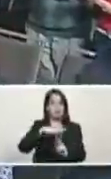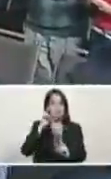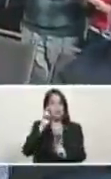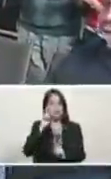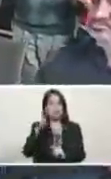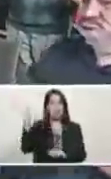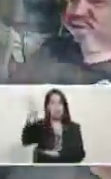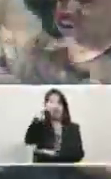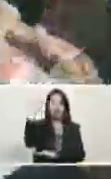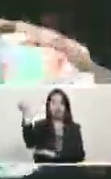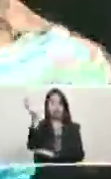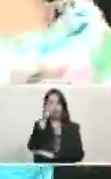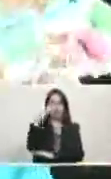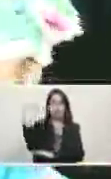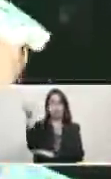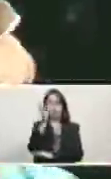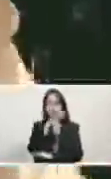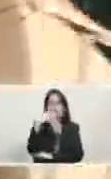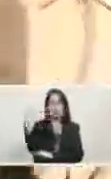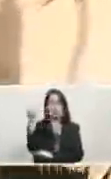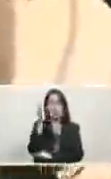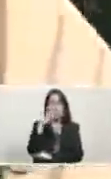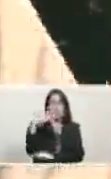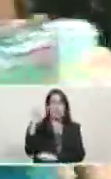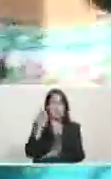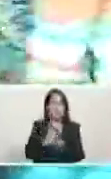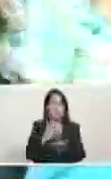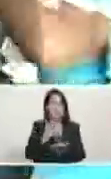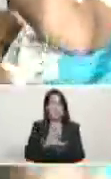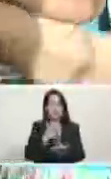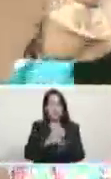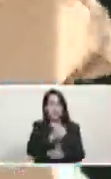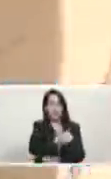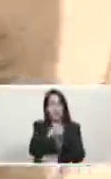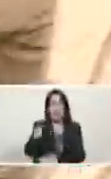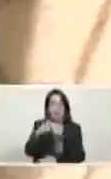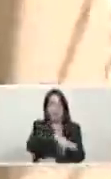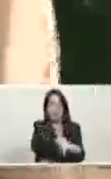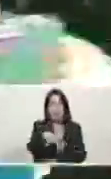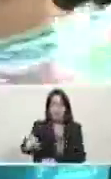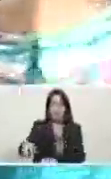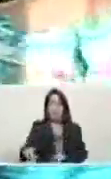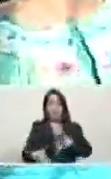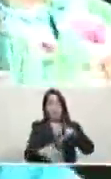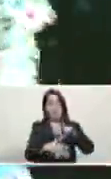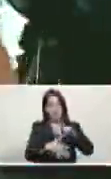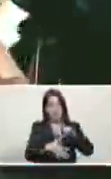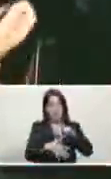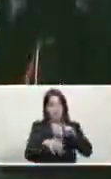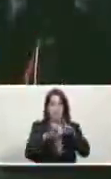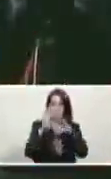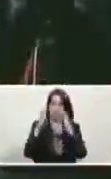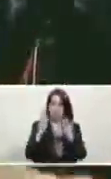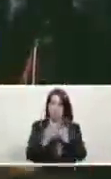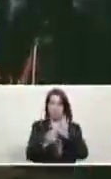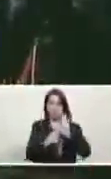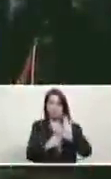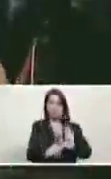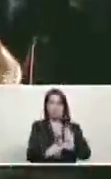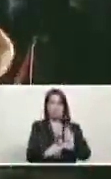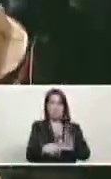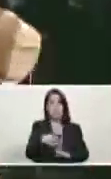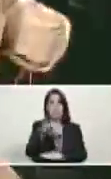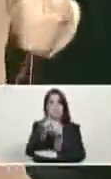tricolor nacional y ondean las banderas de cada nación de américa latina y el mundo representantes de los